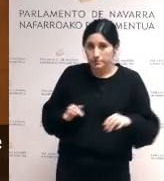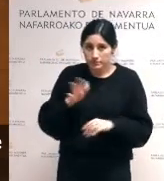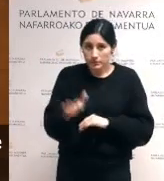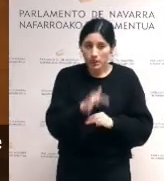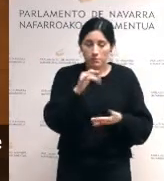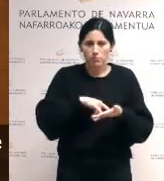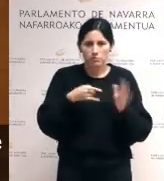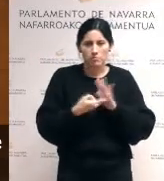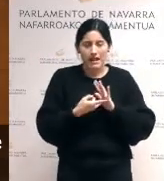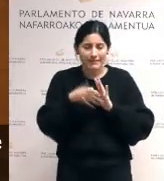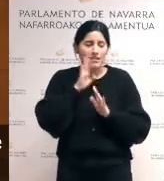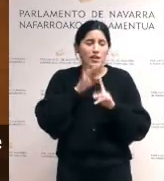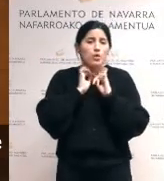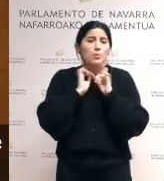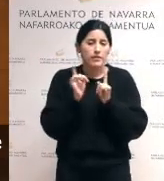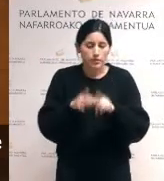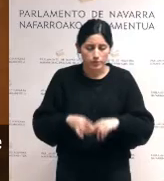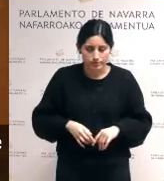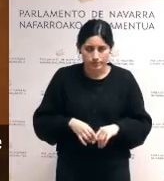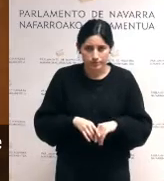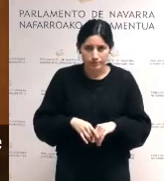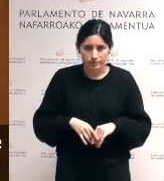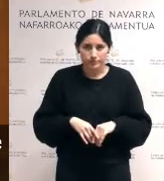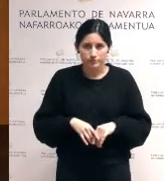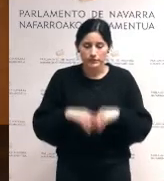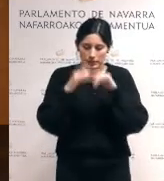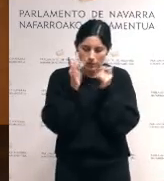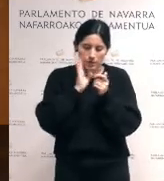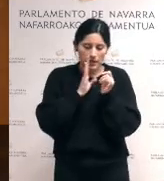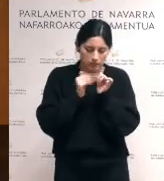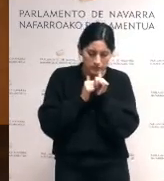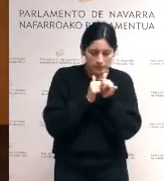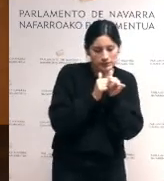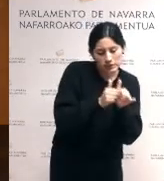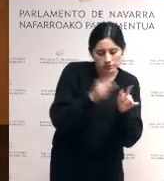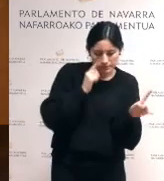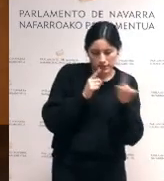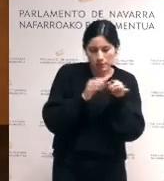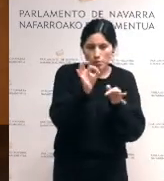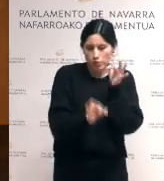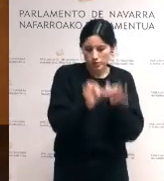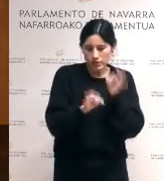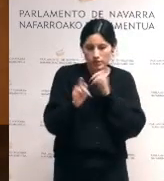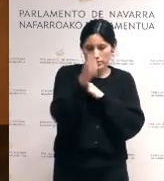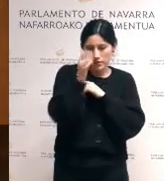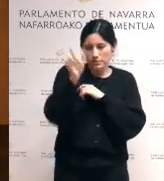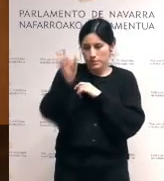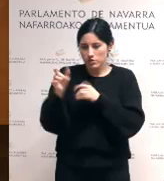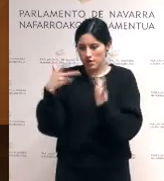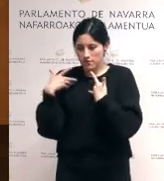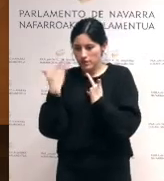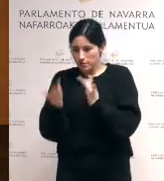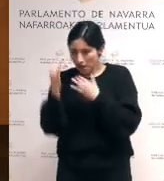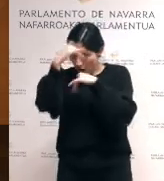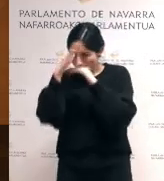la prevención del delito. También en la persecución y en la investigación de los delitos, claro que sí, para evitar la impunidad y también atender a la víctima, pero sobre todo